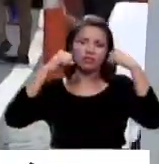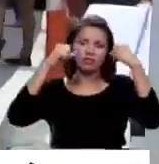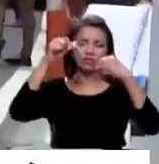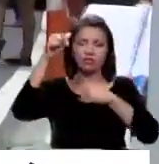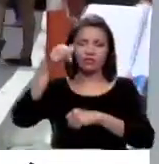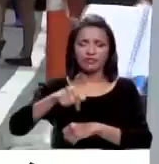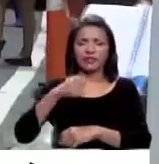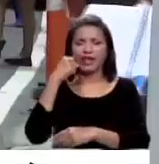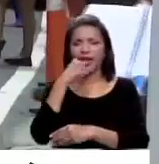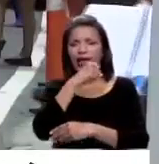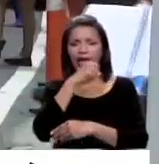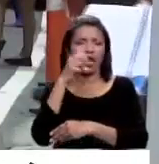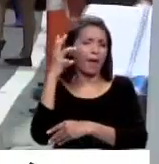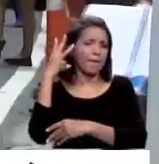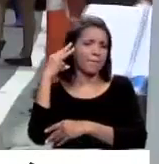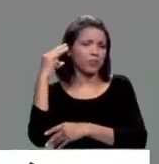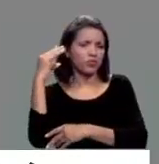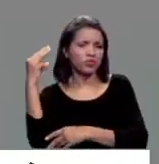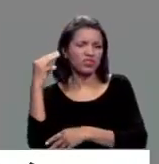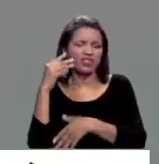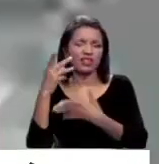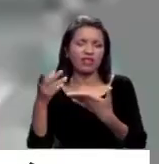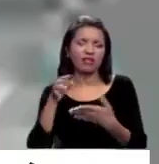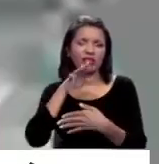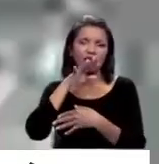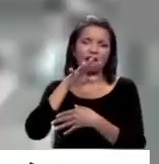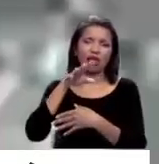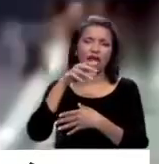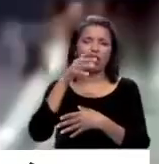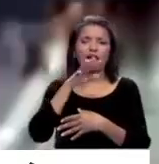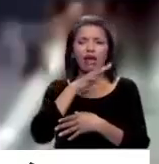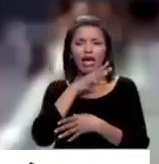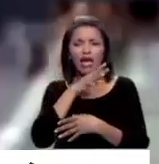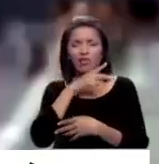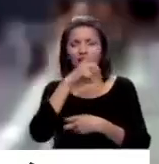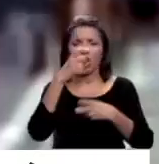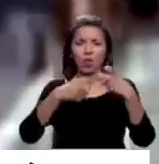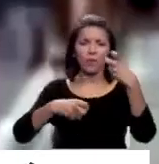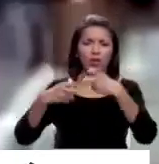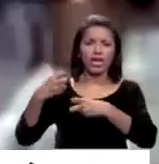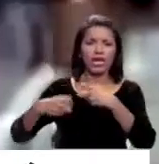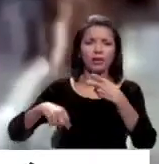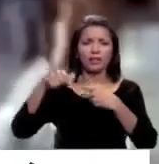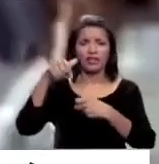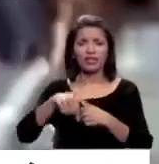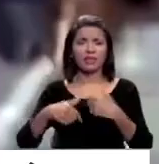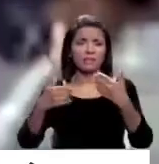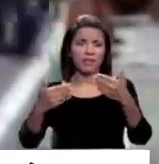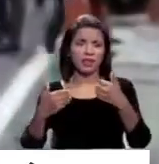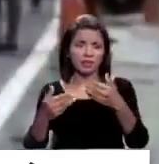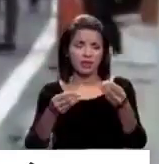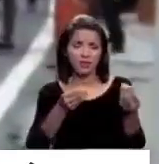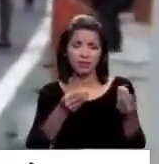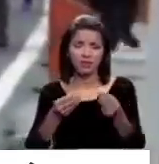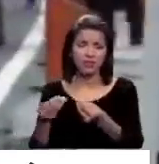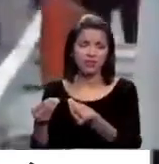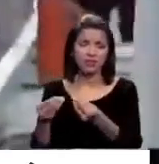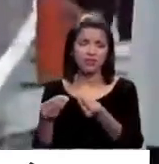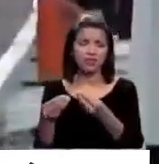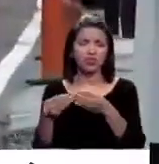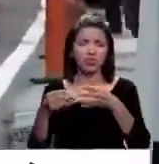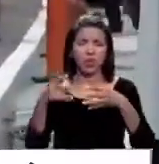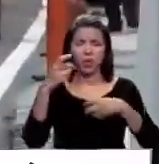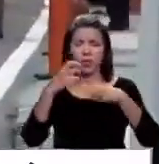en contra de la corrupción las exigencias al gobierno por exigencias de contención del gasto reducción de la planilla estatal